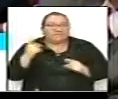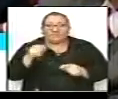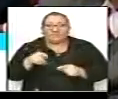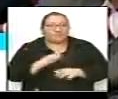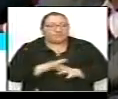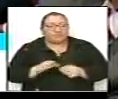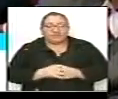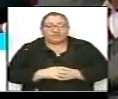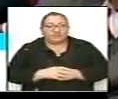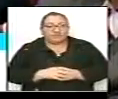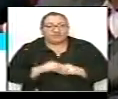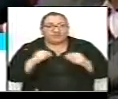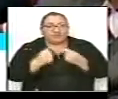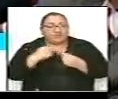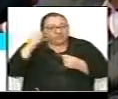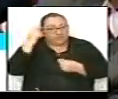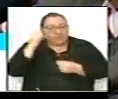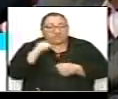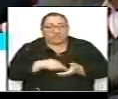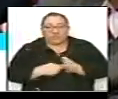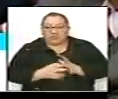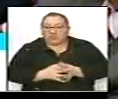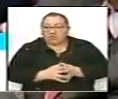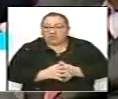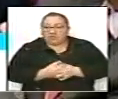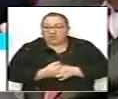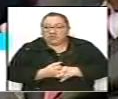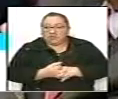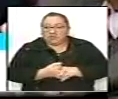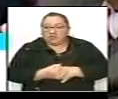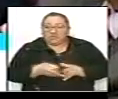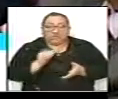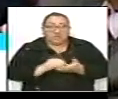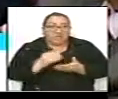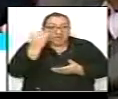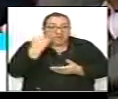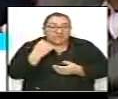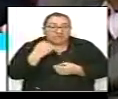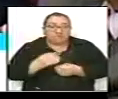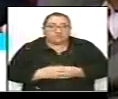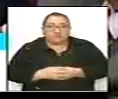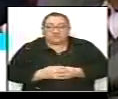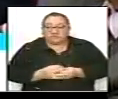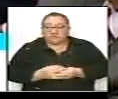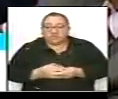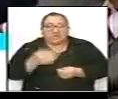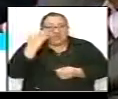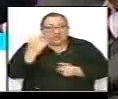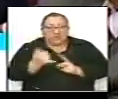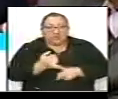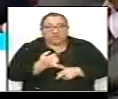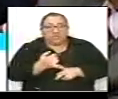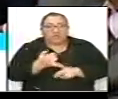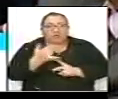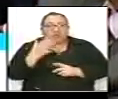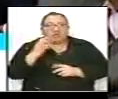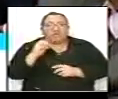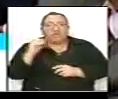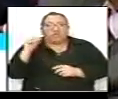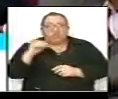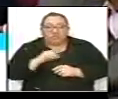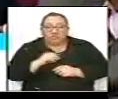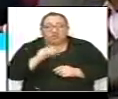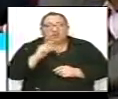para eso. Los partidos políticos, como los más antiguos, el Partido Aprista, el Partido Comunista, el